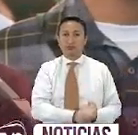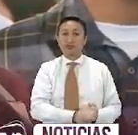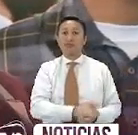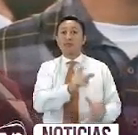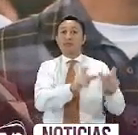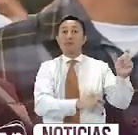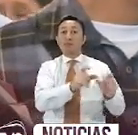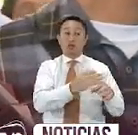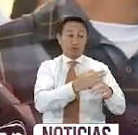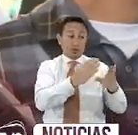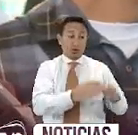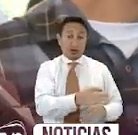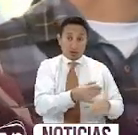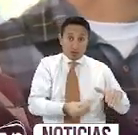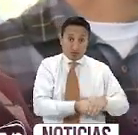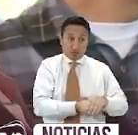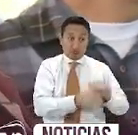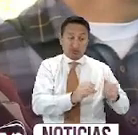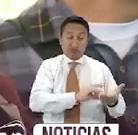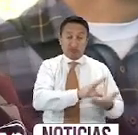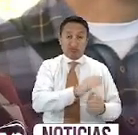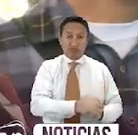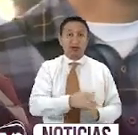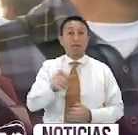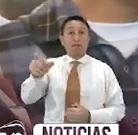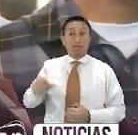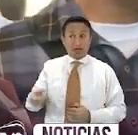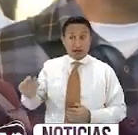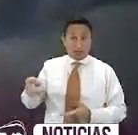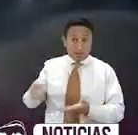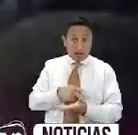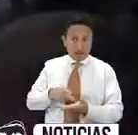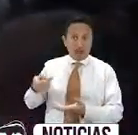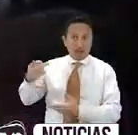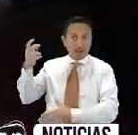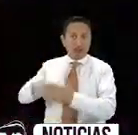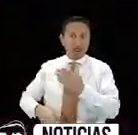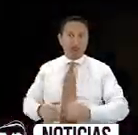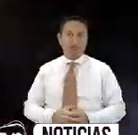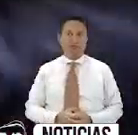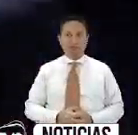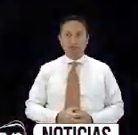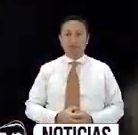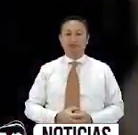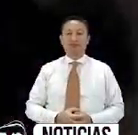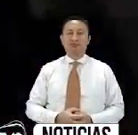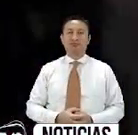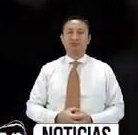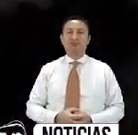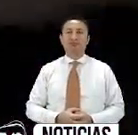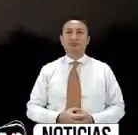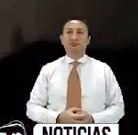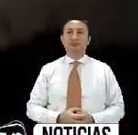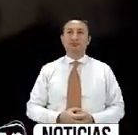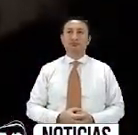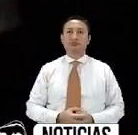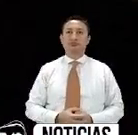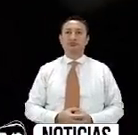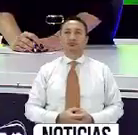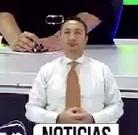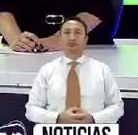del funcionario que está dispuesto a recibir, pero también del ciudadano que está dispuesto a dar. Informó Mía Sabeli